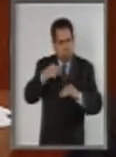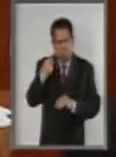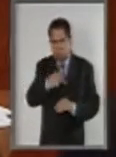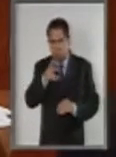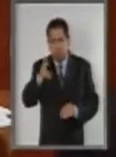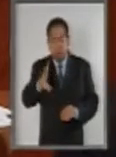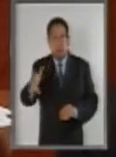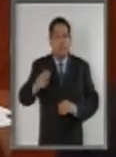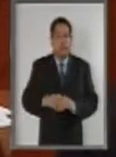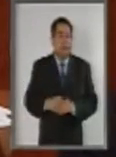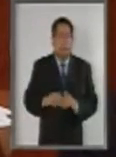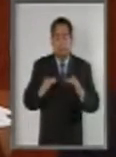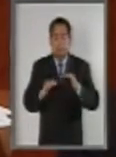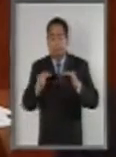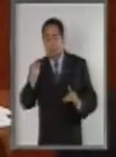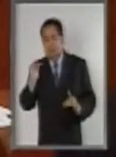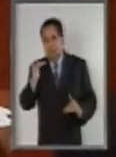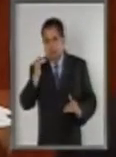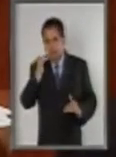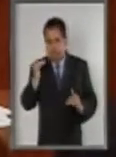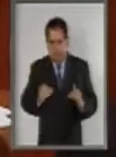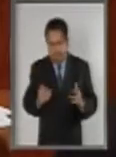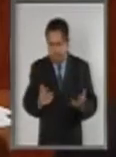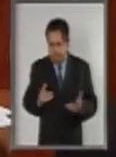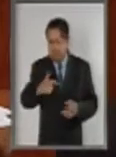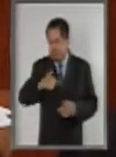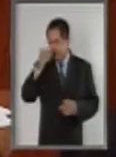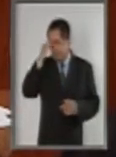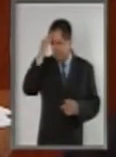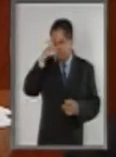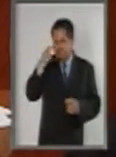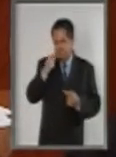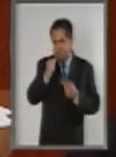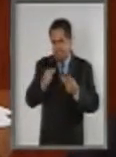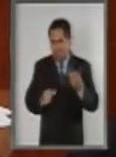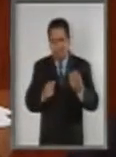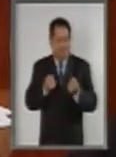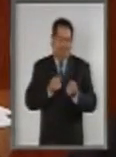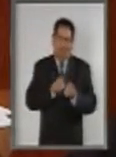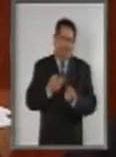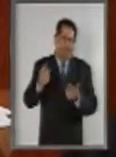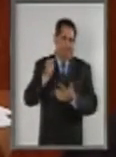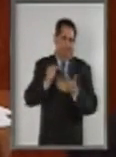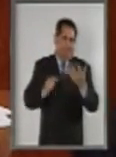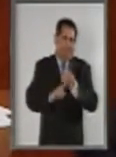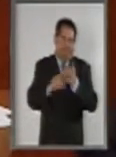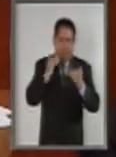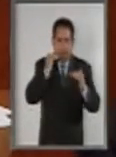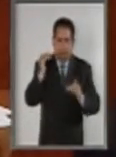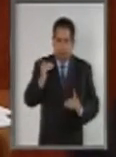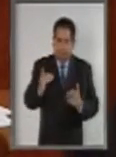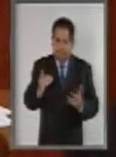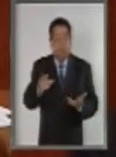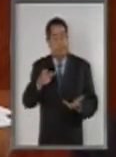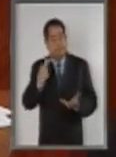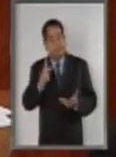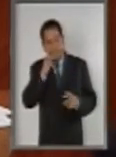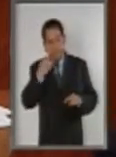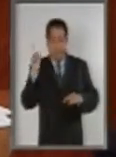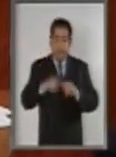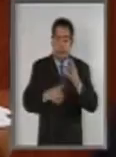Los problemas de desigualdad en México los conocemos, son diversos, y aunque no se pueden